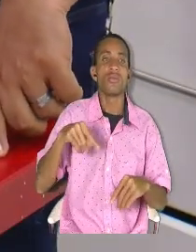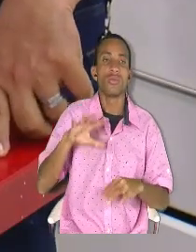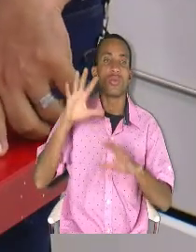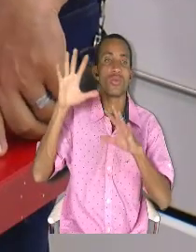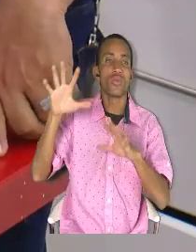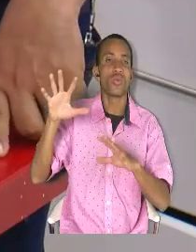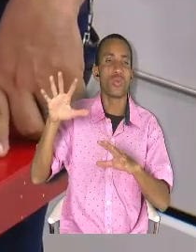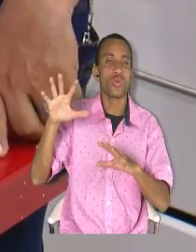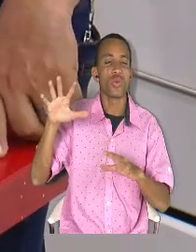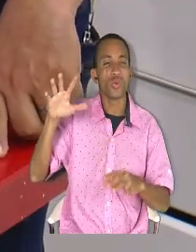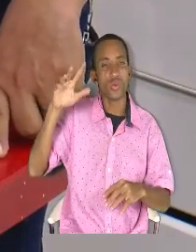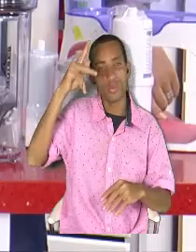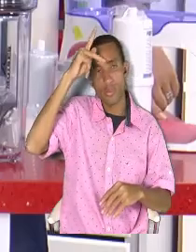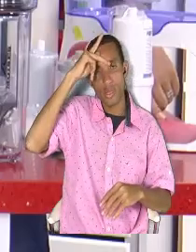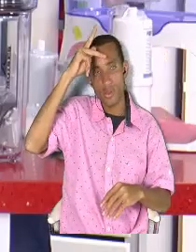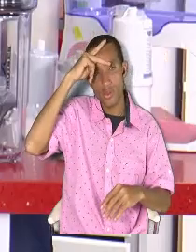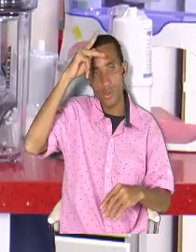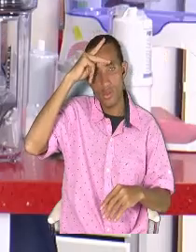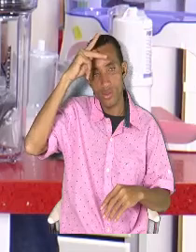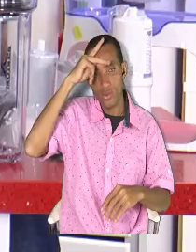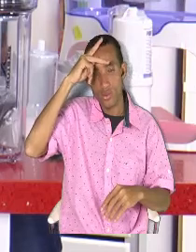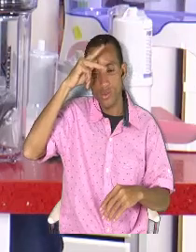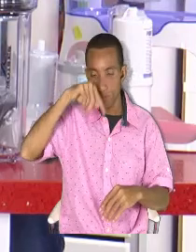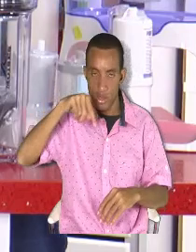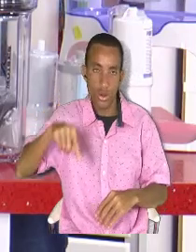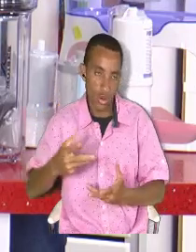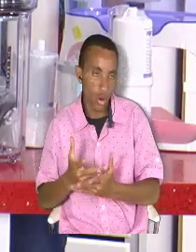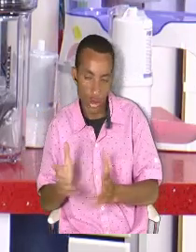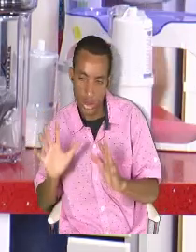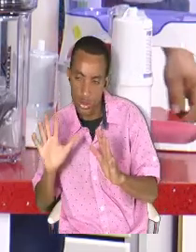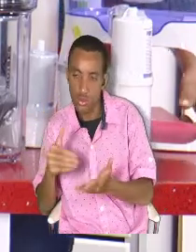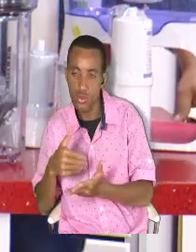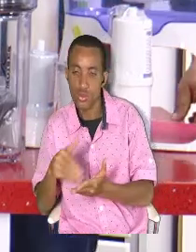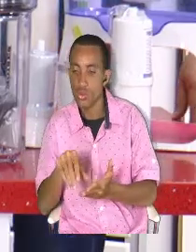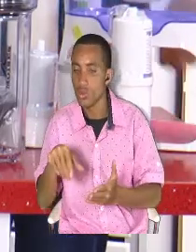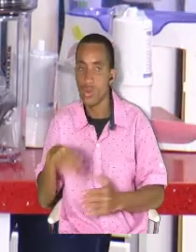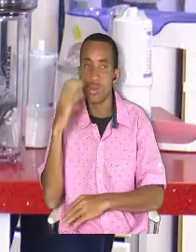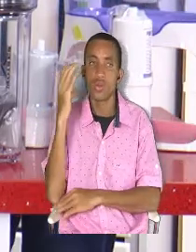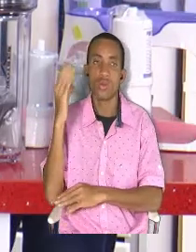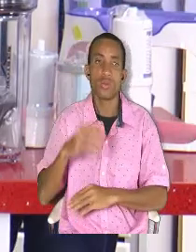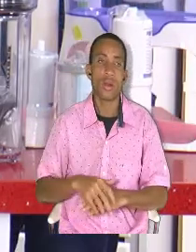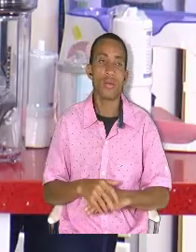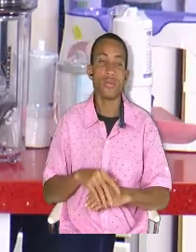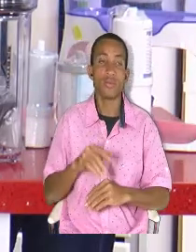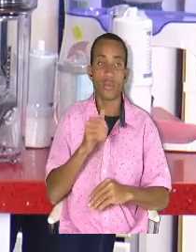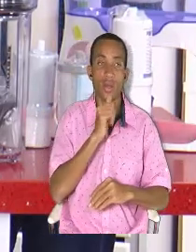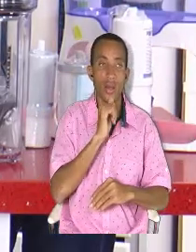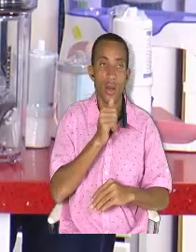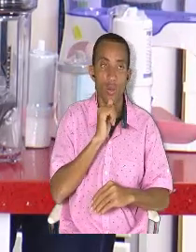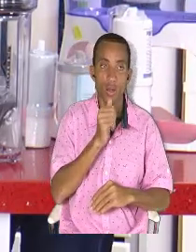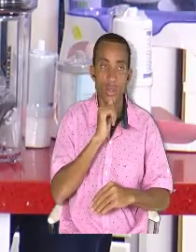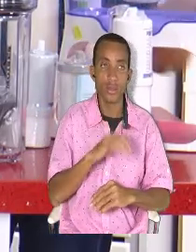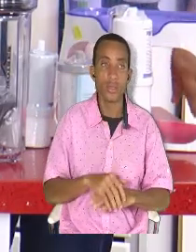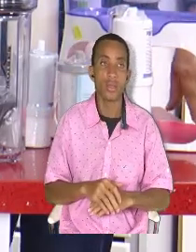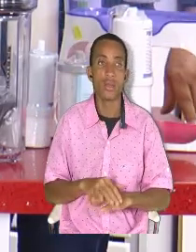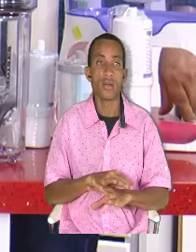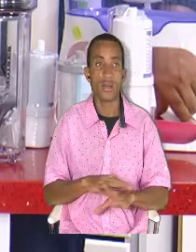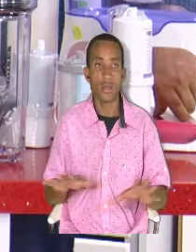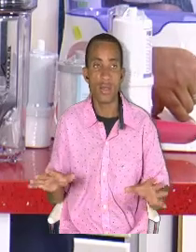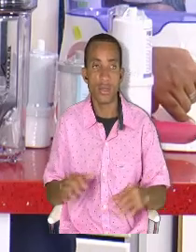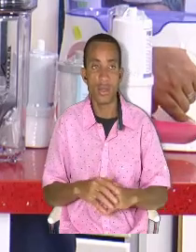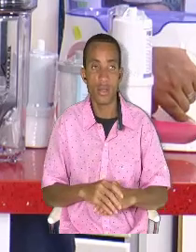Sí, claro. Que es nuestra causa limeña, la cual he puesto aquí, si pueden observar, he puesto agua. Siempre colocamos nuestro puré, no es como el